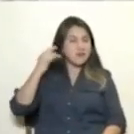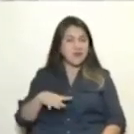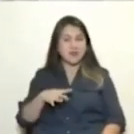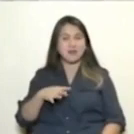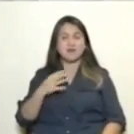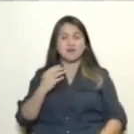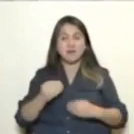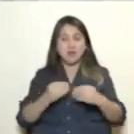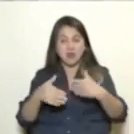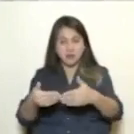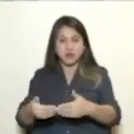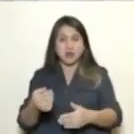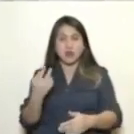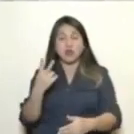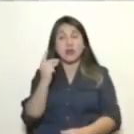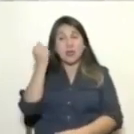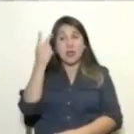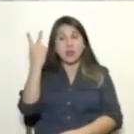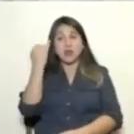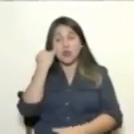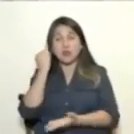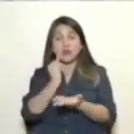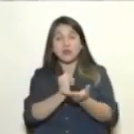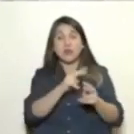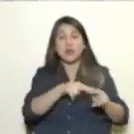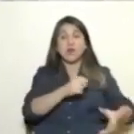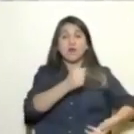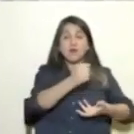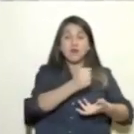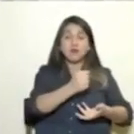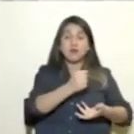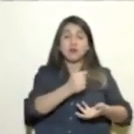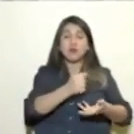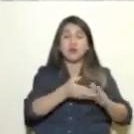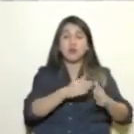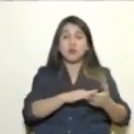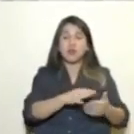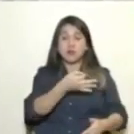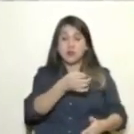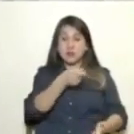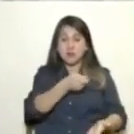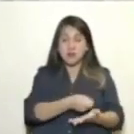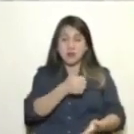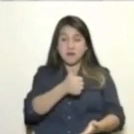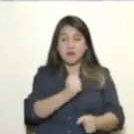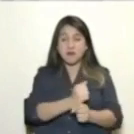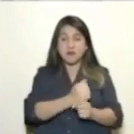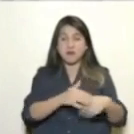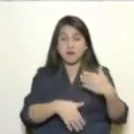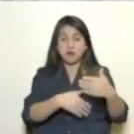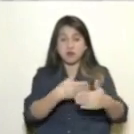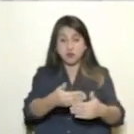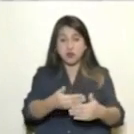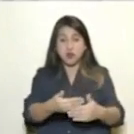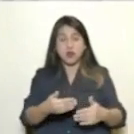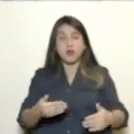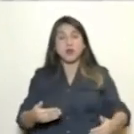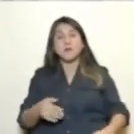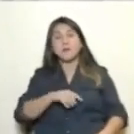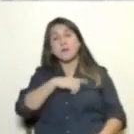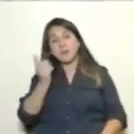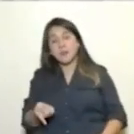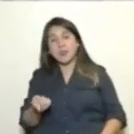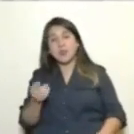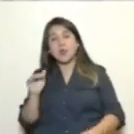no. Voy a crear dos instituciones. El Fondo Monetario para que la balanza de pago funcione bien y qué sé yo, y los tipos de cambio en las monedas,